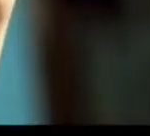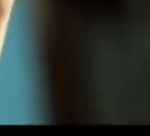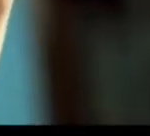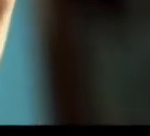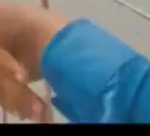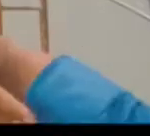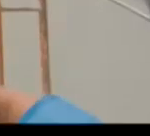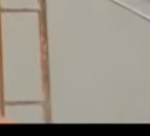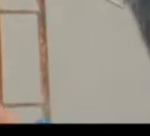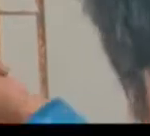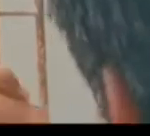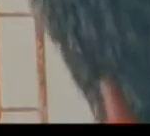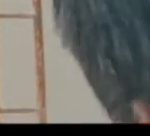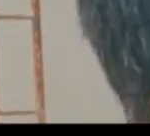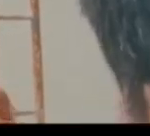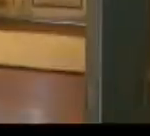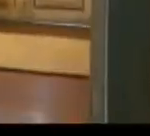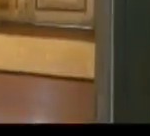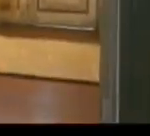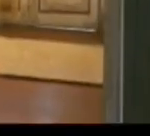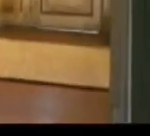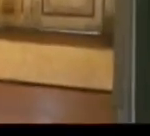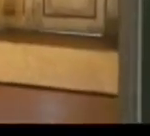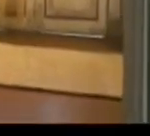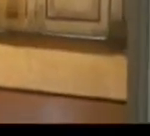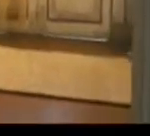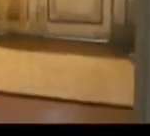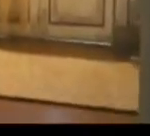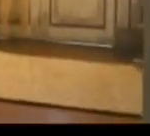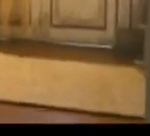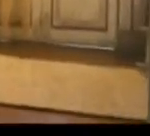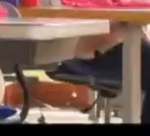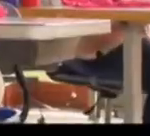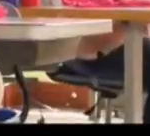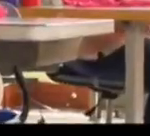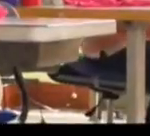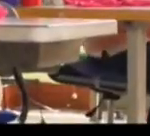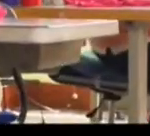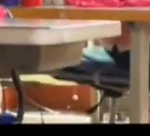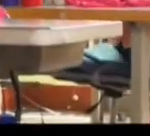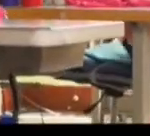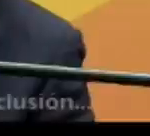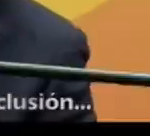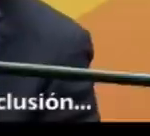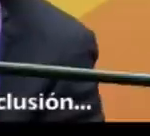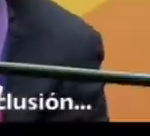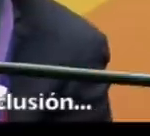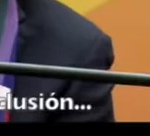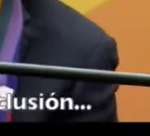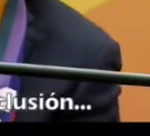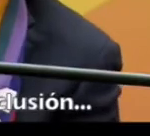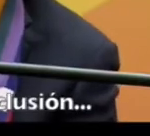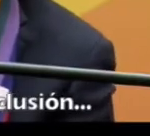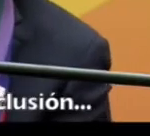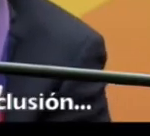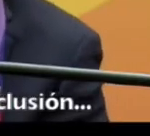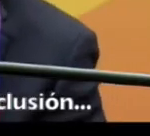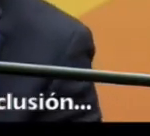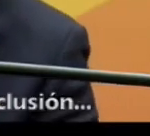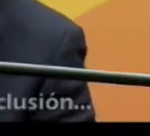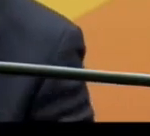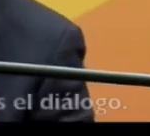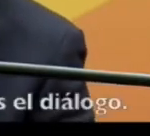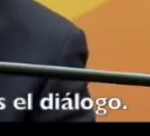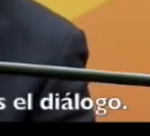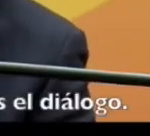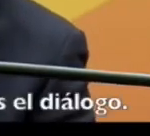país mejor. Te extendemos la mano en este diálogo nacional. Es tiempo de vivir en paz. Si queremos igualdad, justicia,